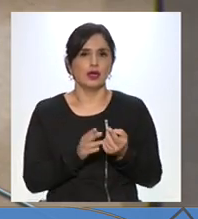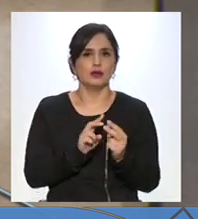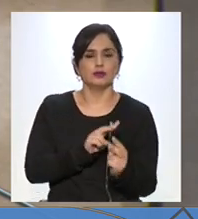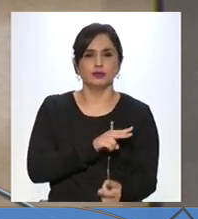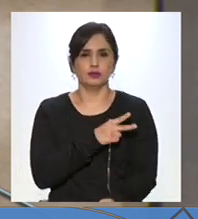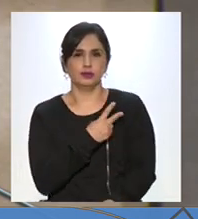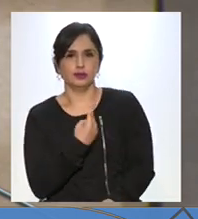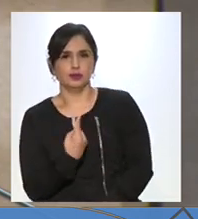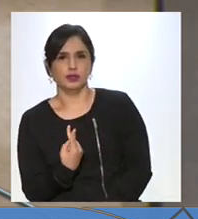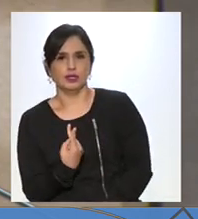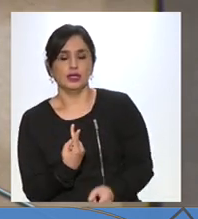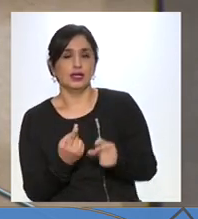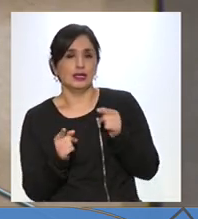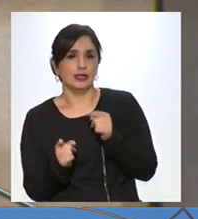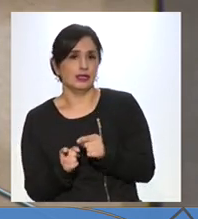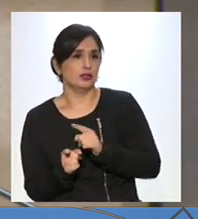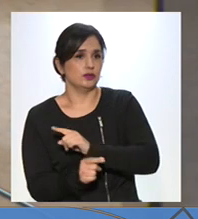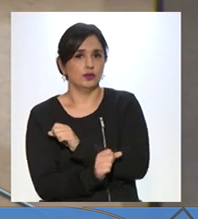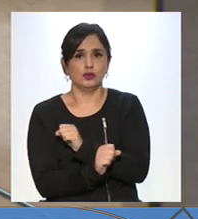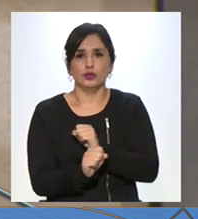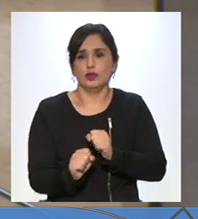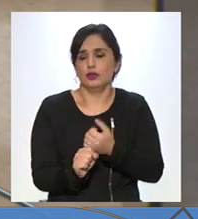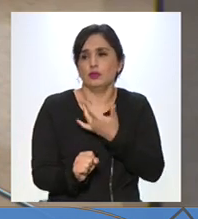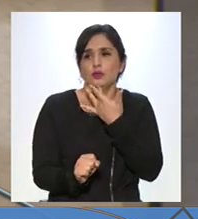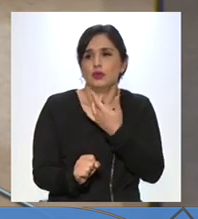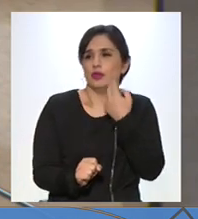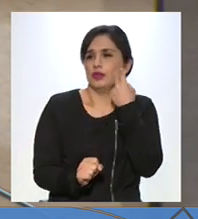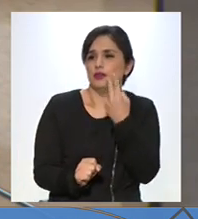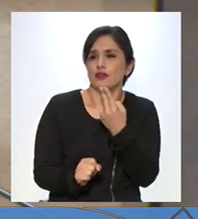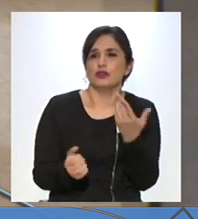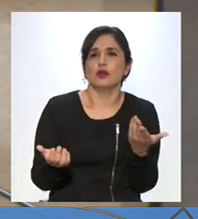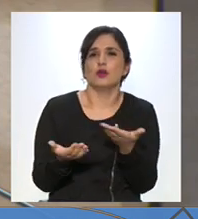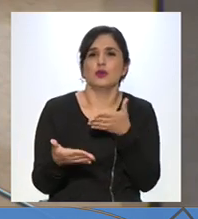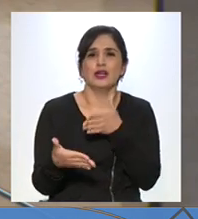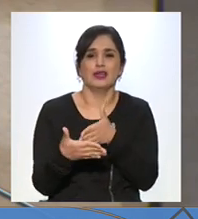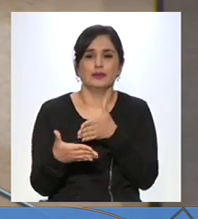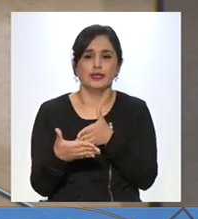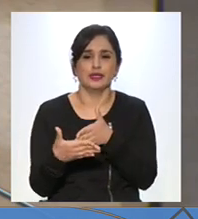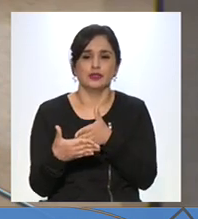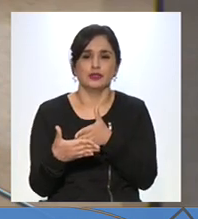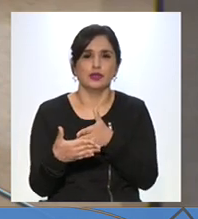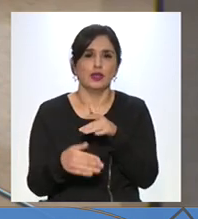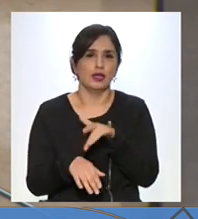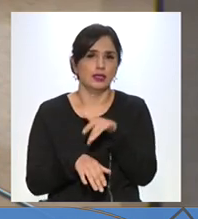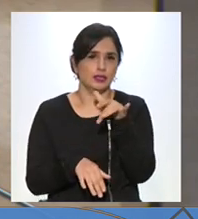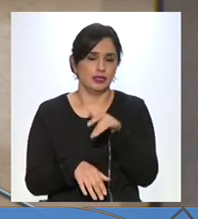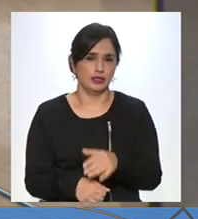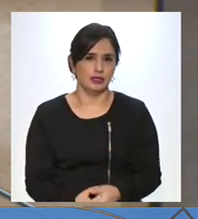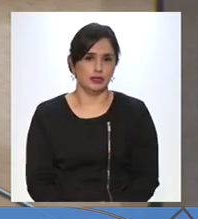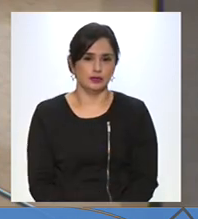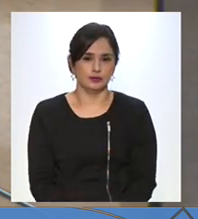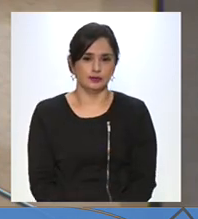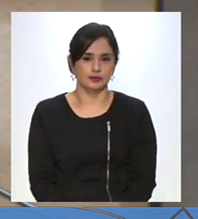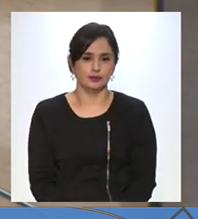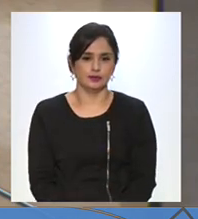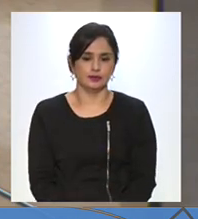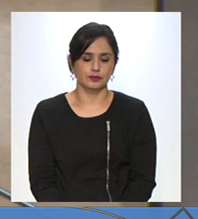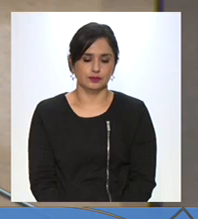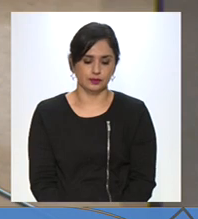esa reversión no tiene por qué ser vista como una restricción particularmente grave, cierto, sobre la